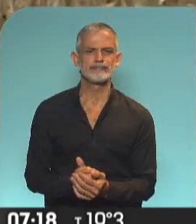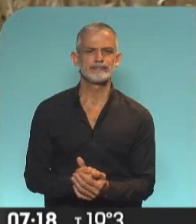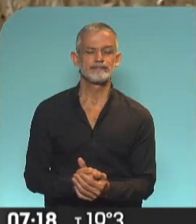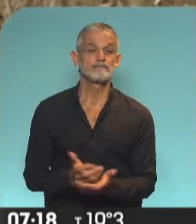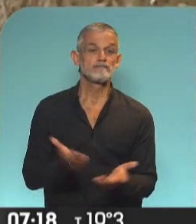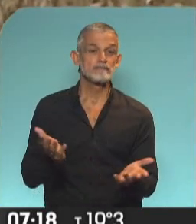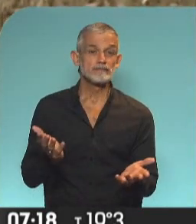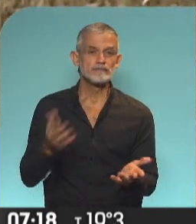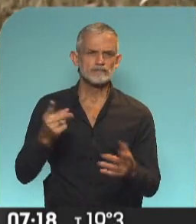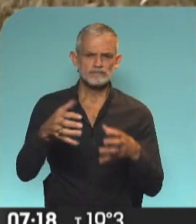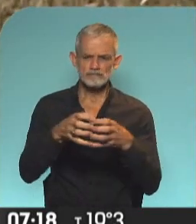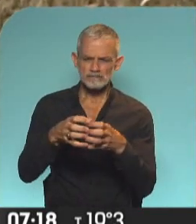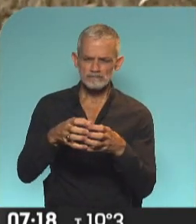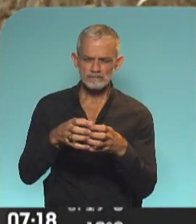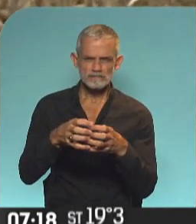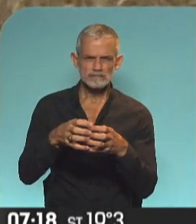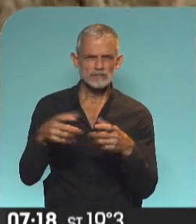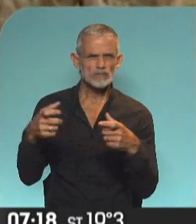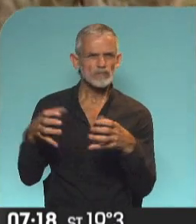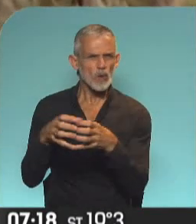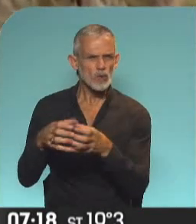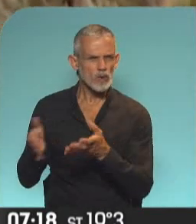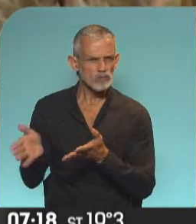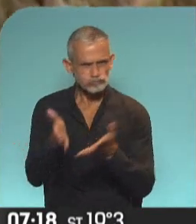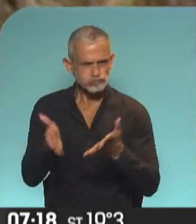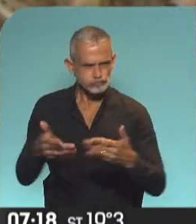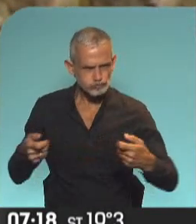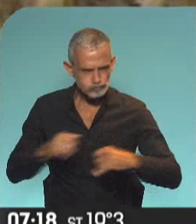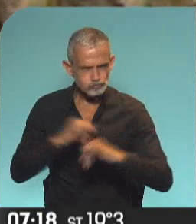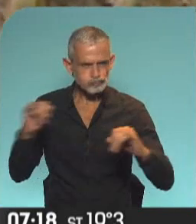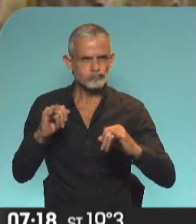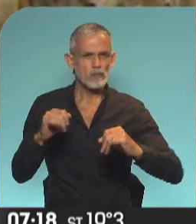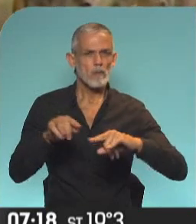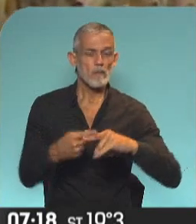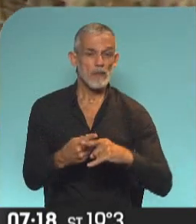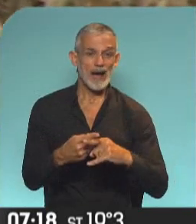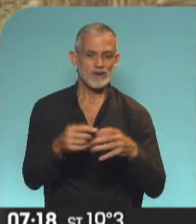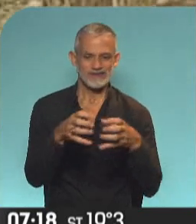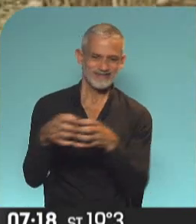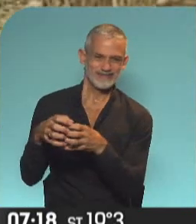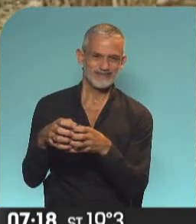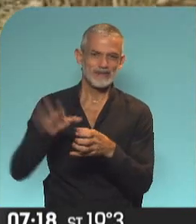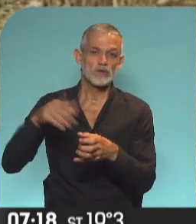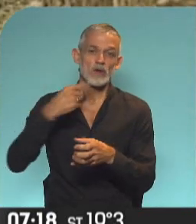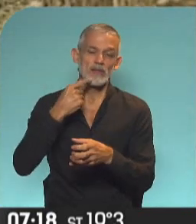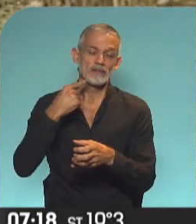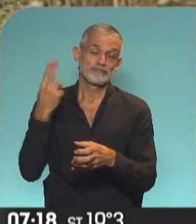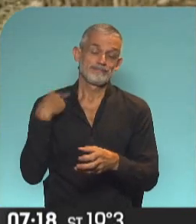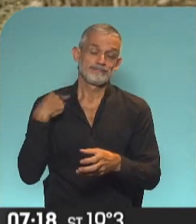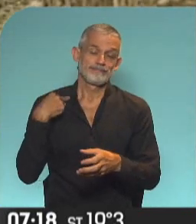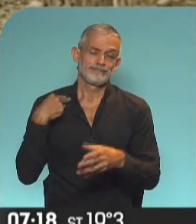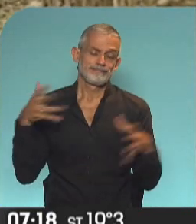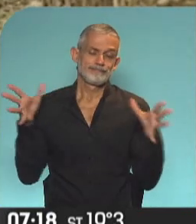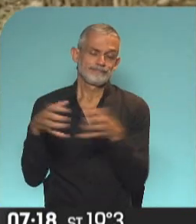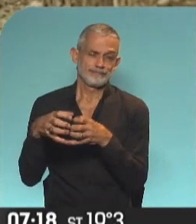Este es un sector que impulsa este paro, un sector nosotros le decimos de la patronal del campo concentrado,